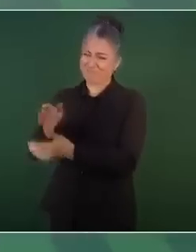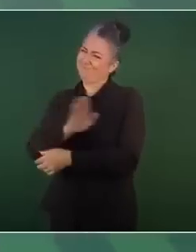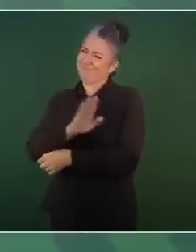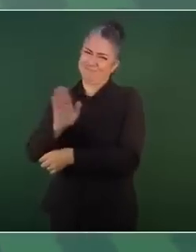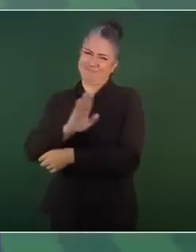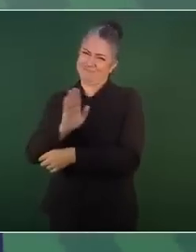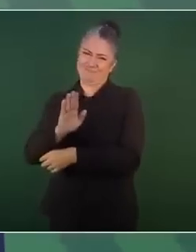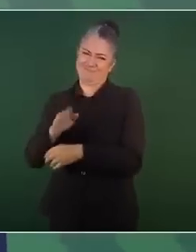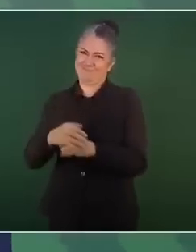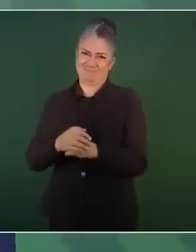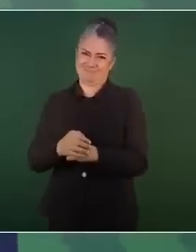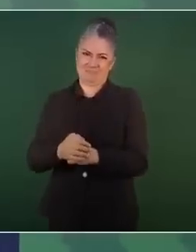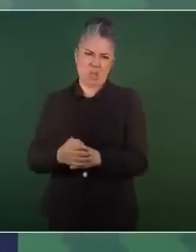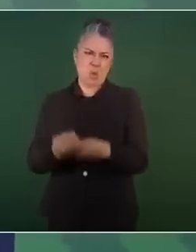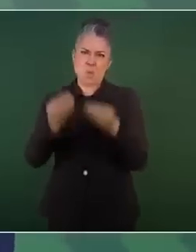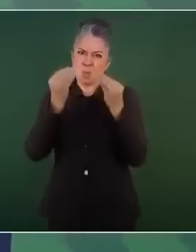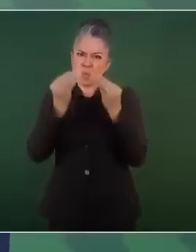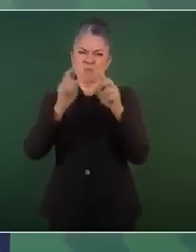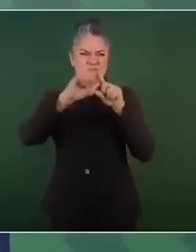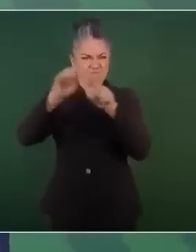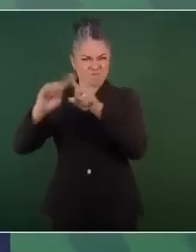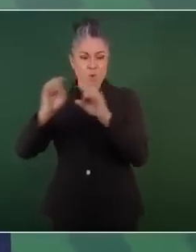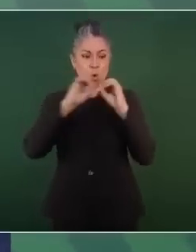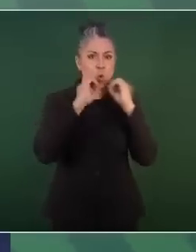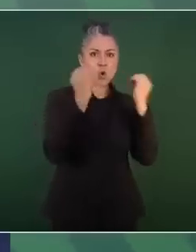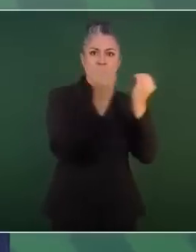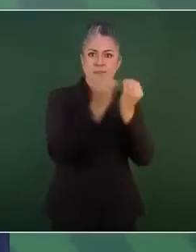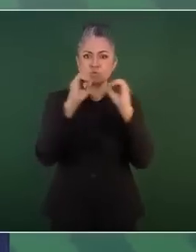de muchas organizaciones,